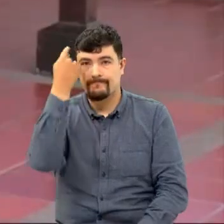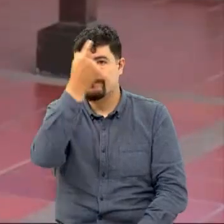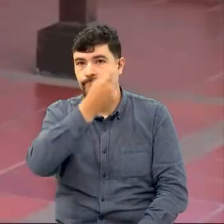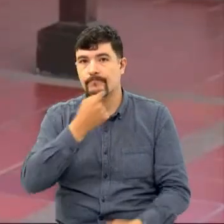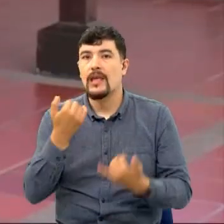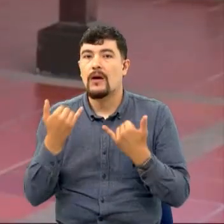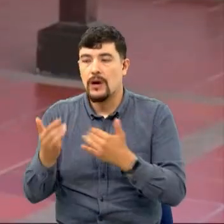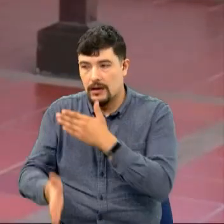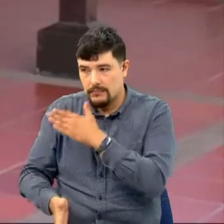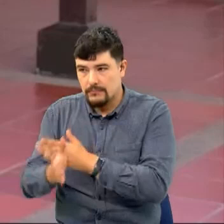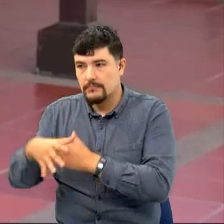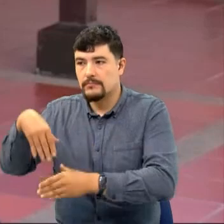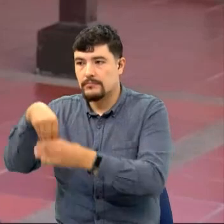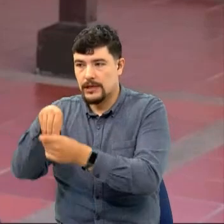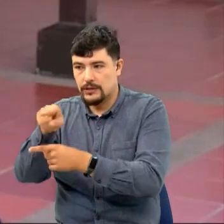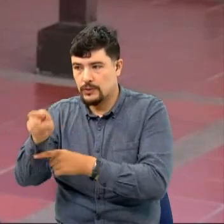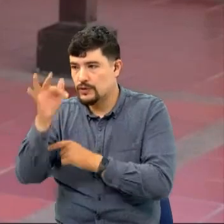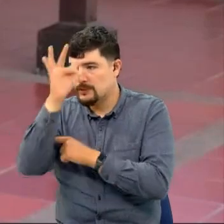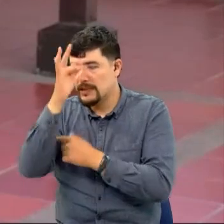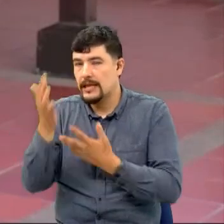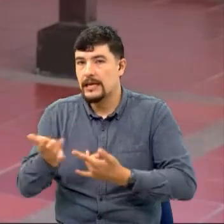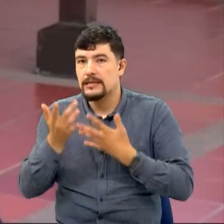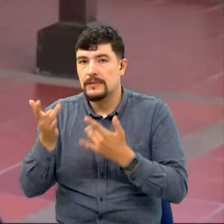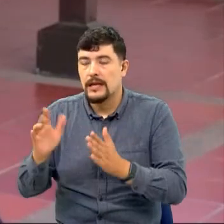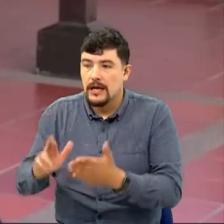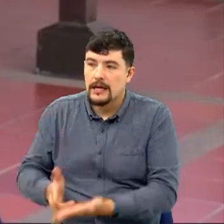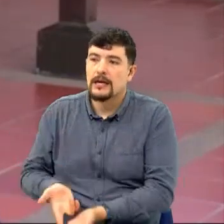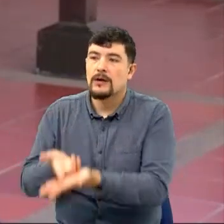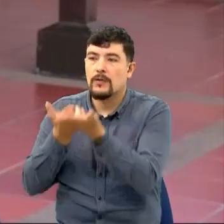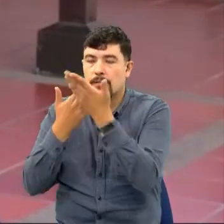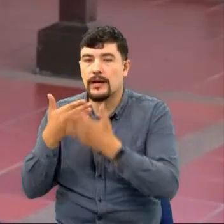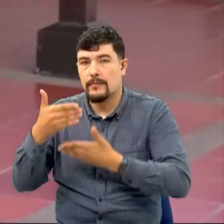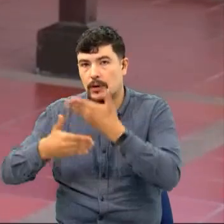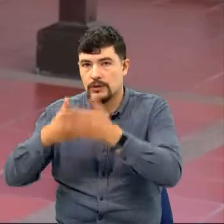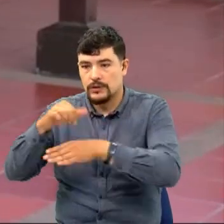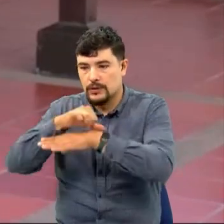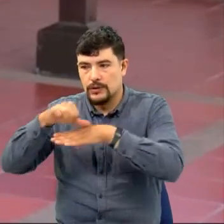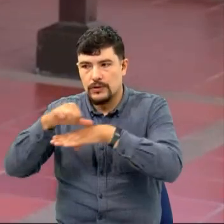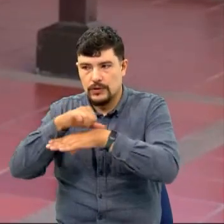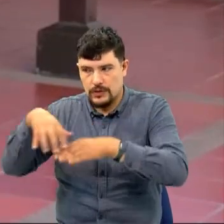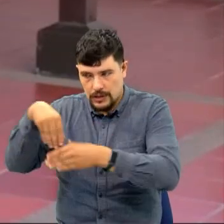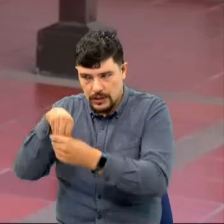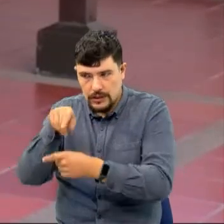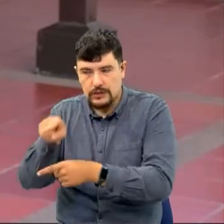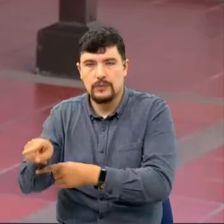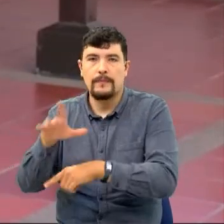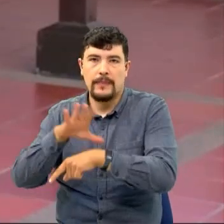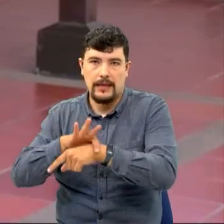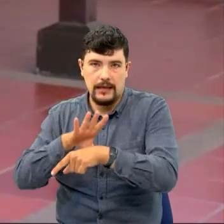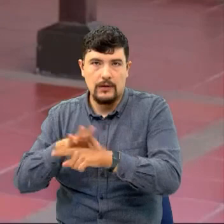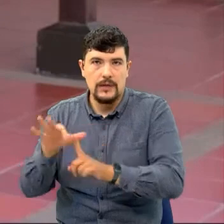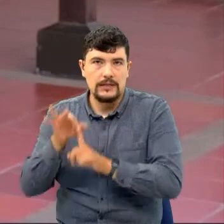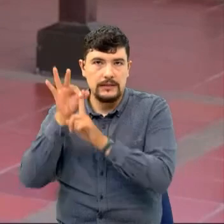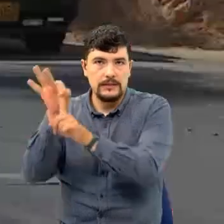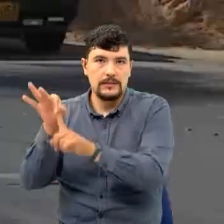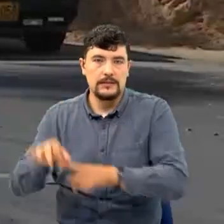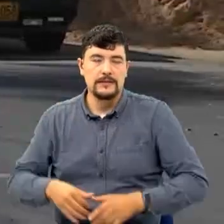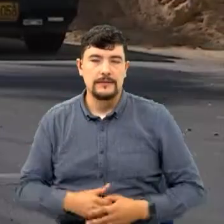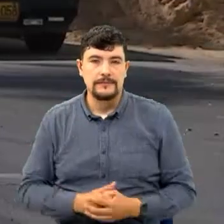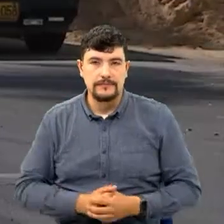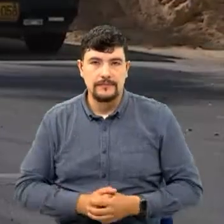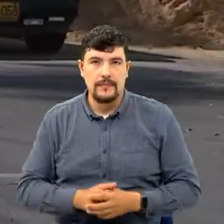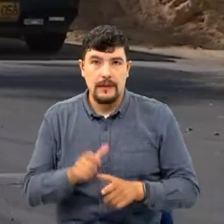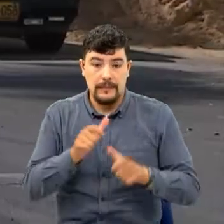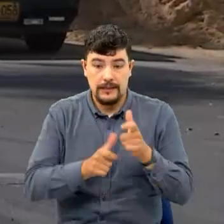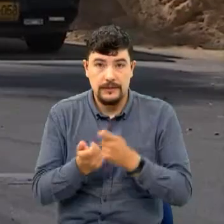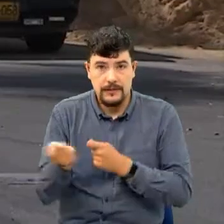continúa hospitalizado a la espera de nuevas valoraciones y en procedimiento quirúrgico por parte de nuestros médicos especialistas. Los